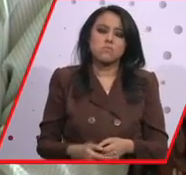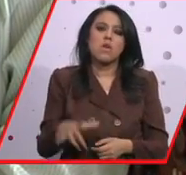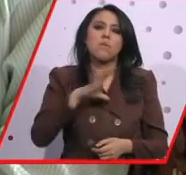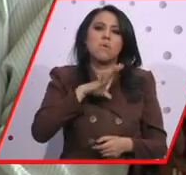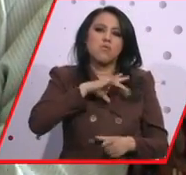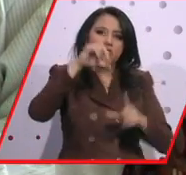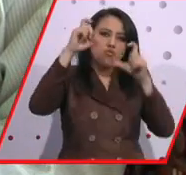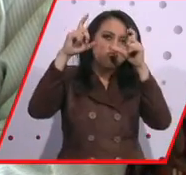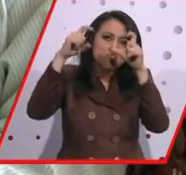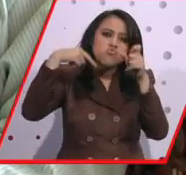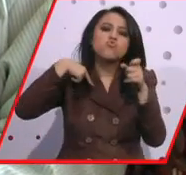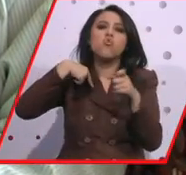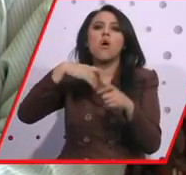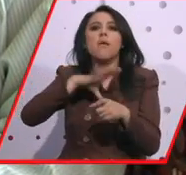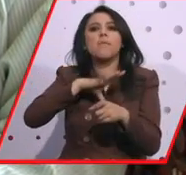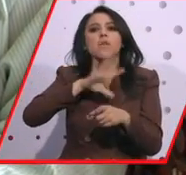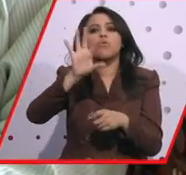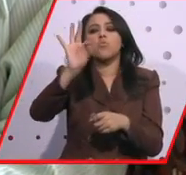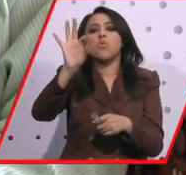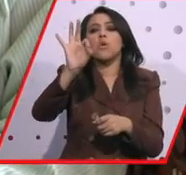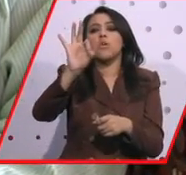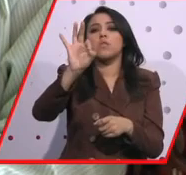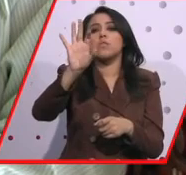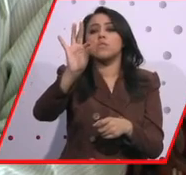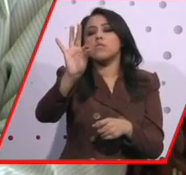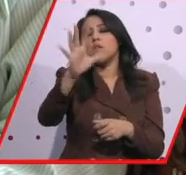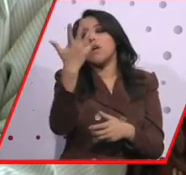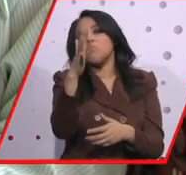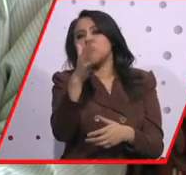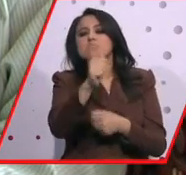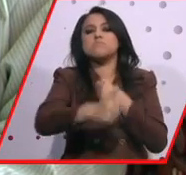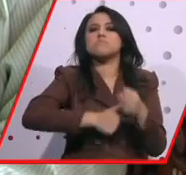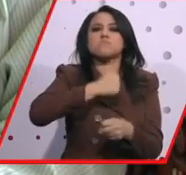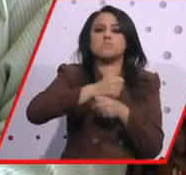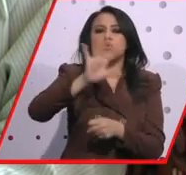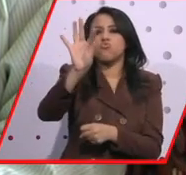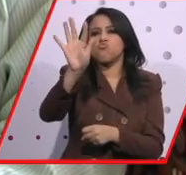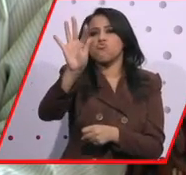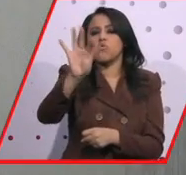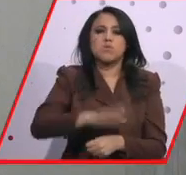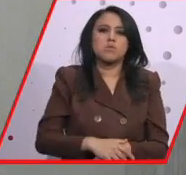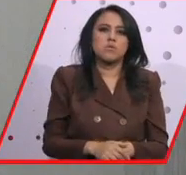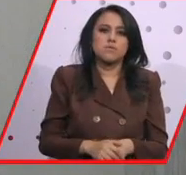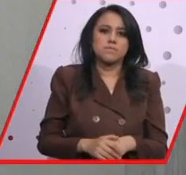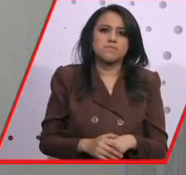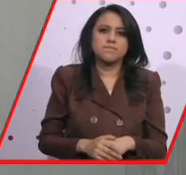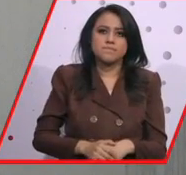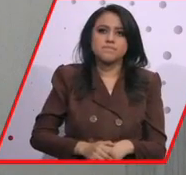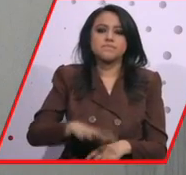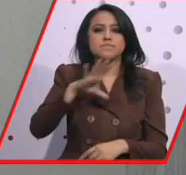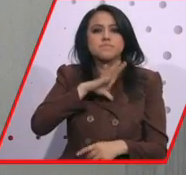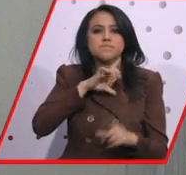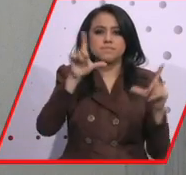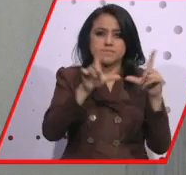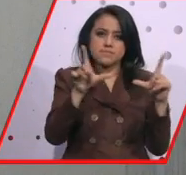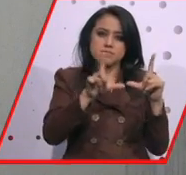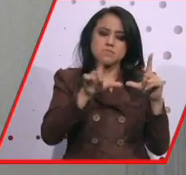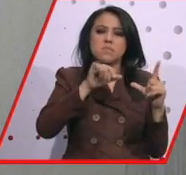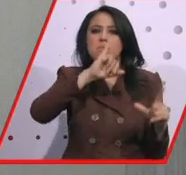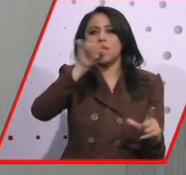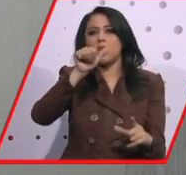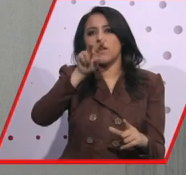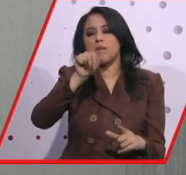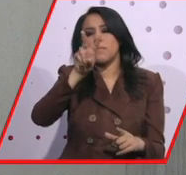fotografías son de cuando tenía yo 40 años, cuando ingresé a la policía. Estas son las credenciales que el señor Javier tiene